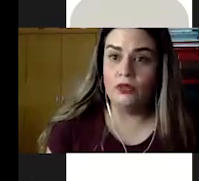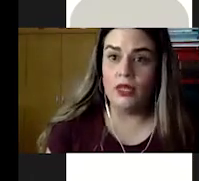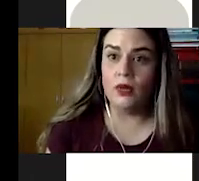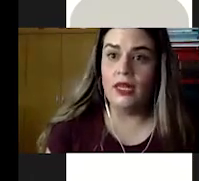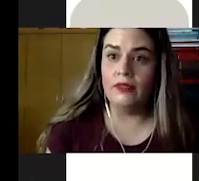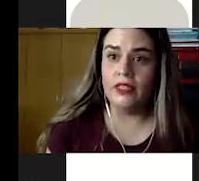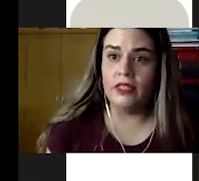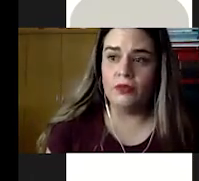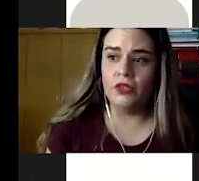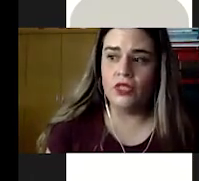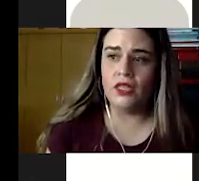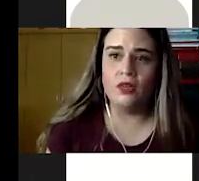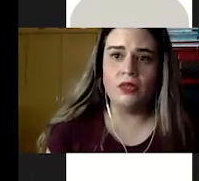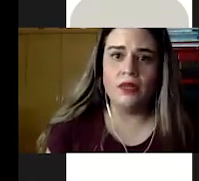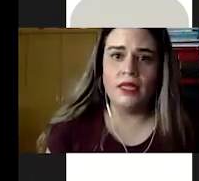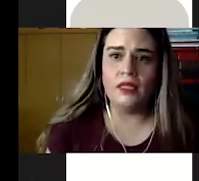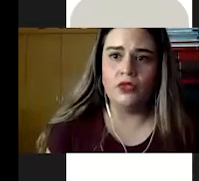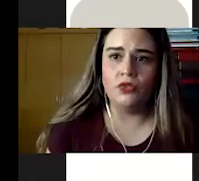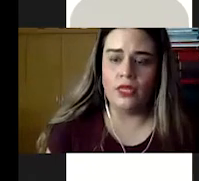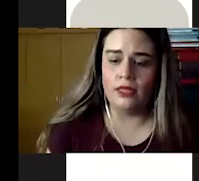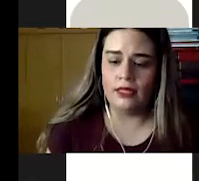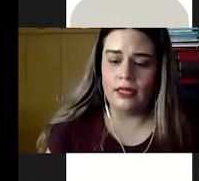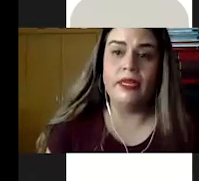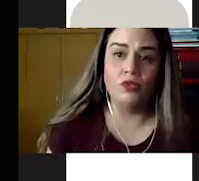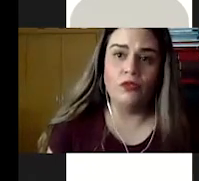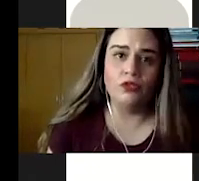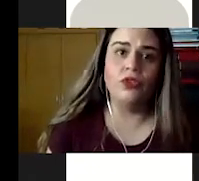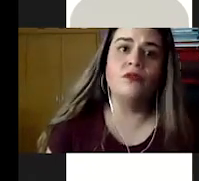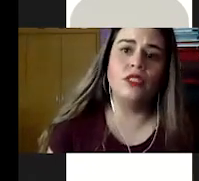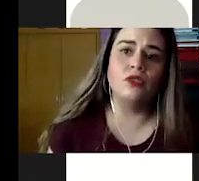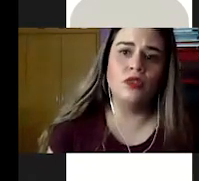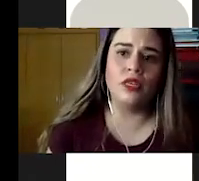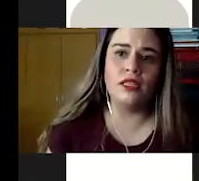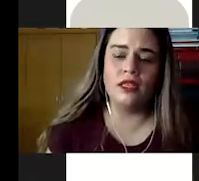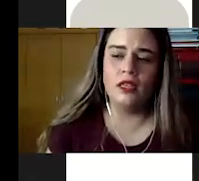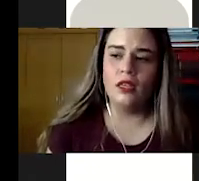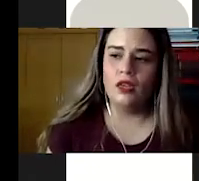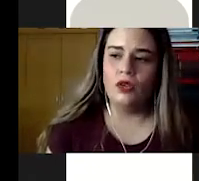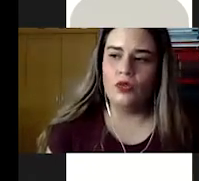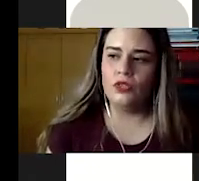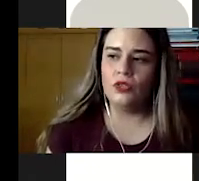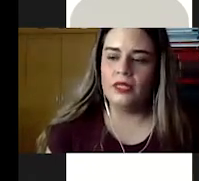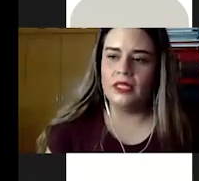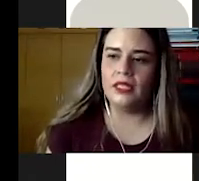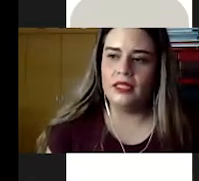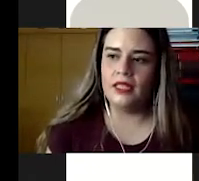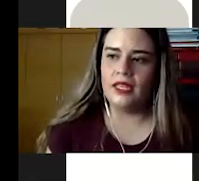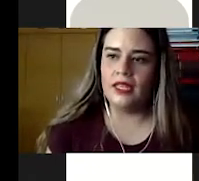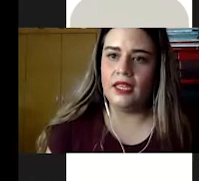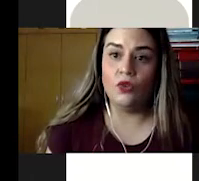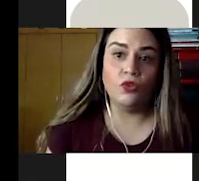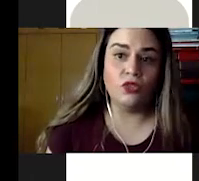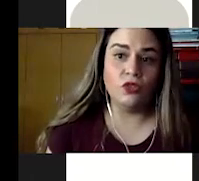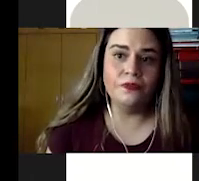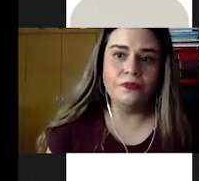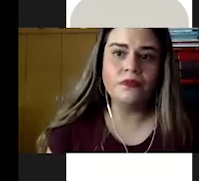dijo tal cual frente a los medios que era un tema que al inicio no le interesaba. Eso Alfonso Romo, y esto es lo que dice nuestro presidente, que